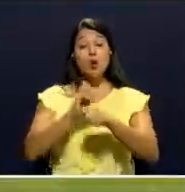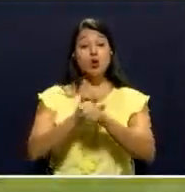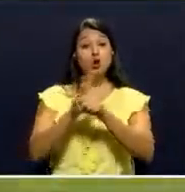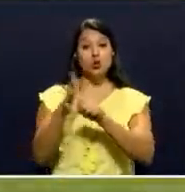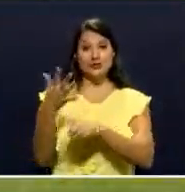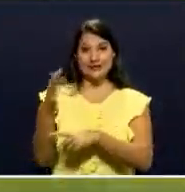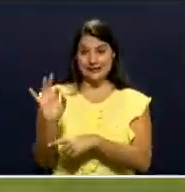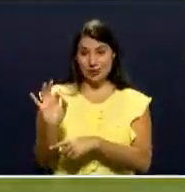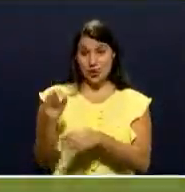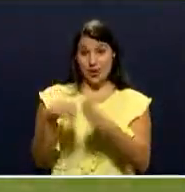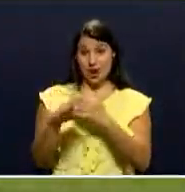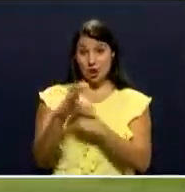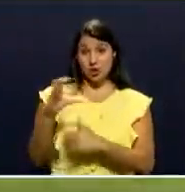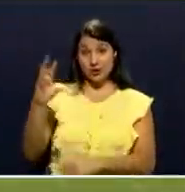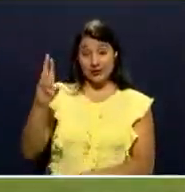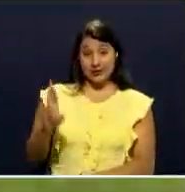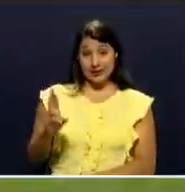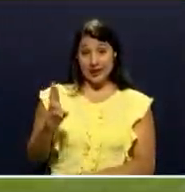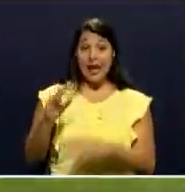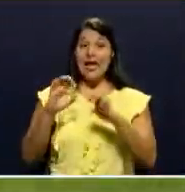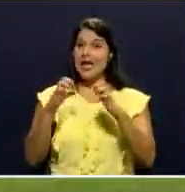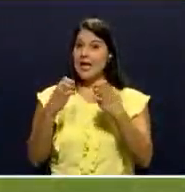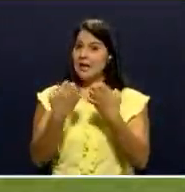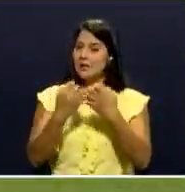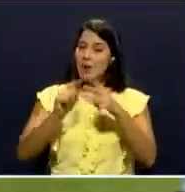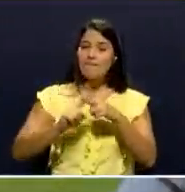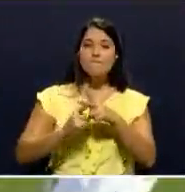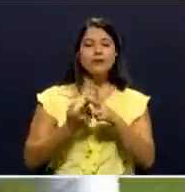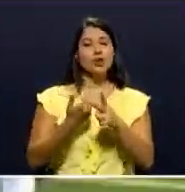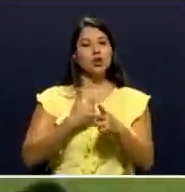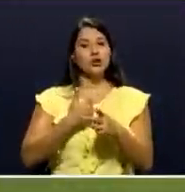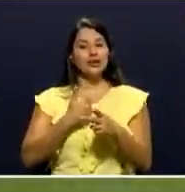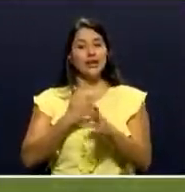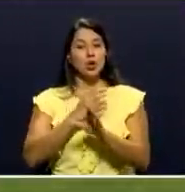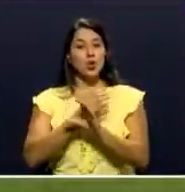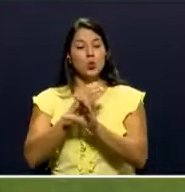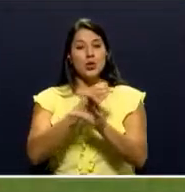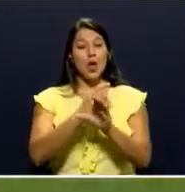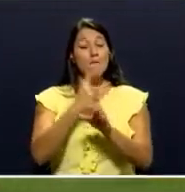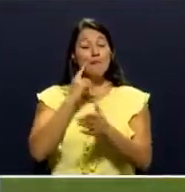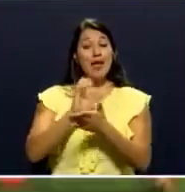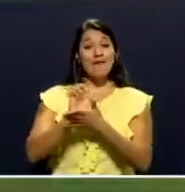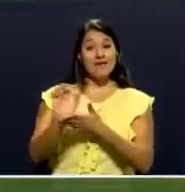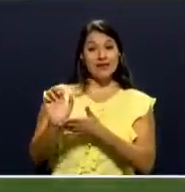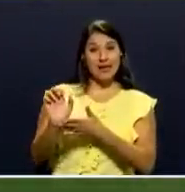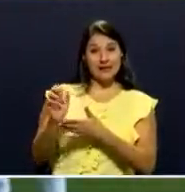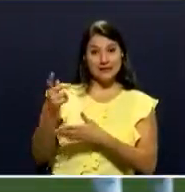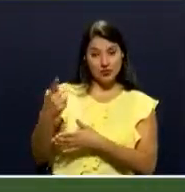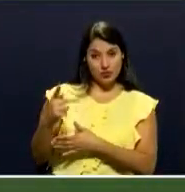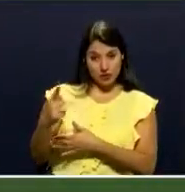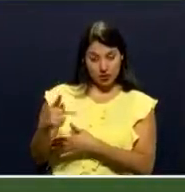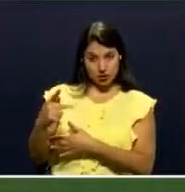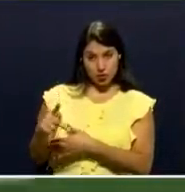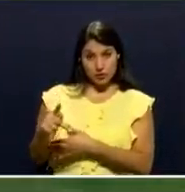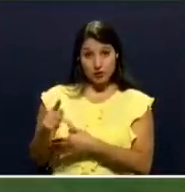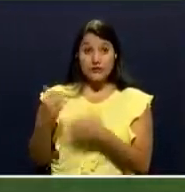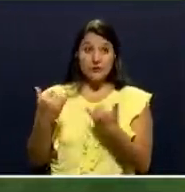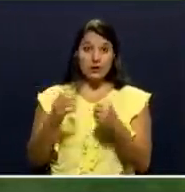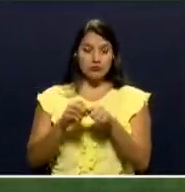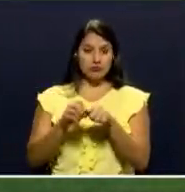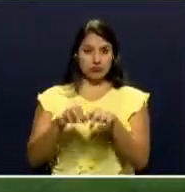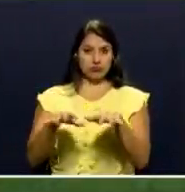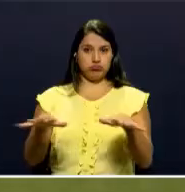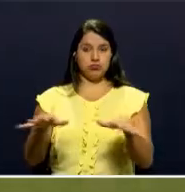kobe 19 en el país los equipos comenzaron a tomar medidas para mitigar los riesgos ante la enfermedad la cual ya fue catalogada como una pandemia